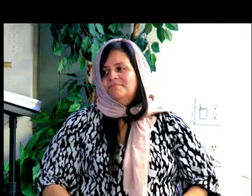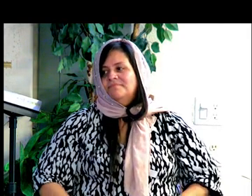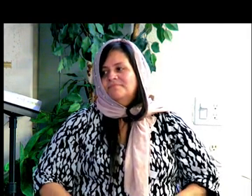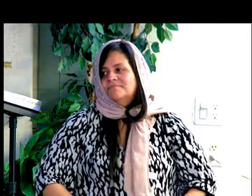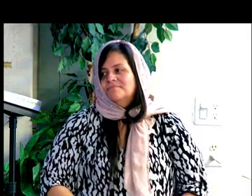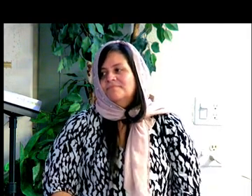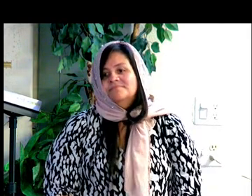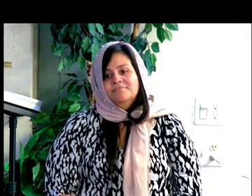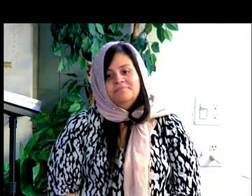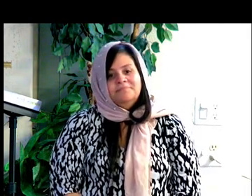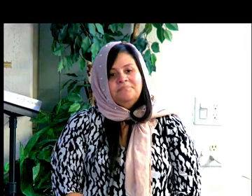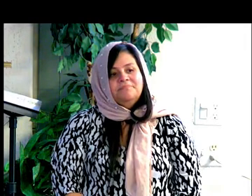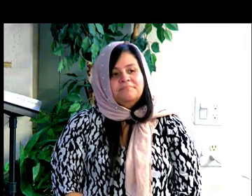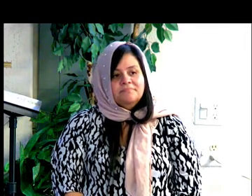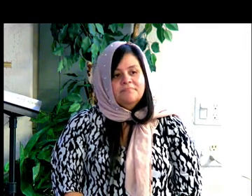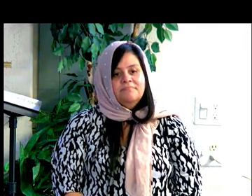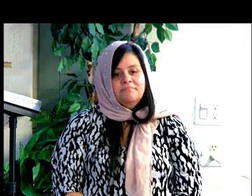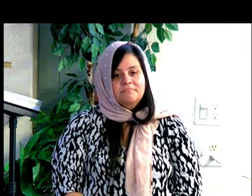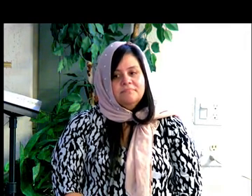A